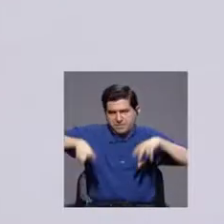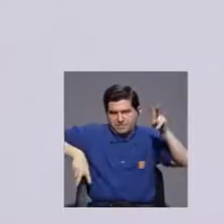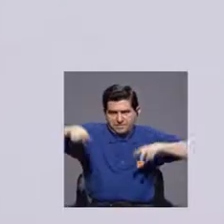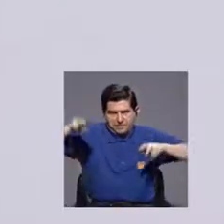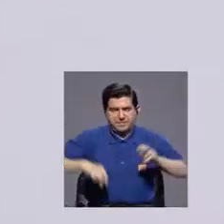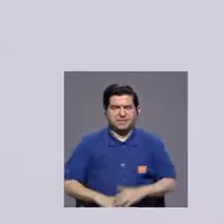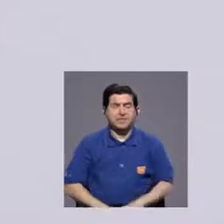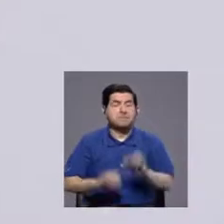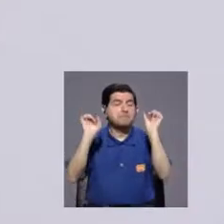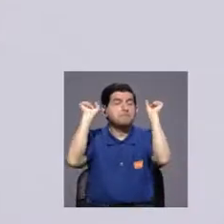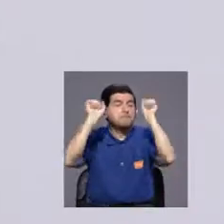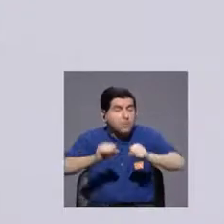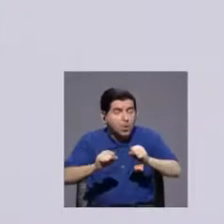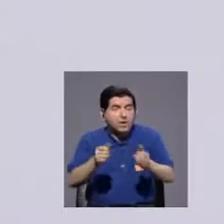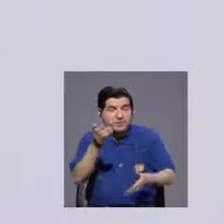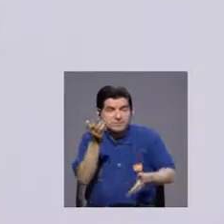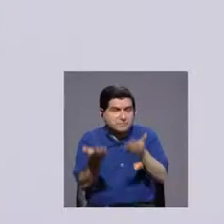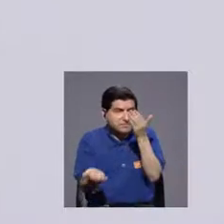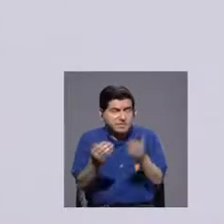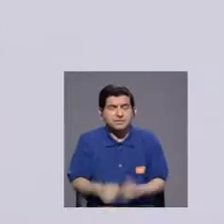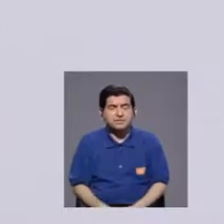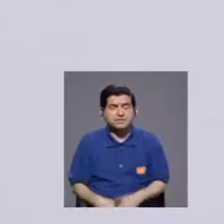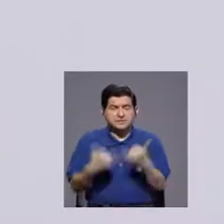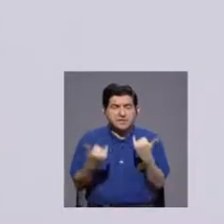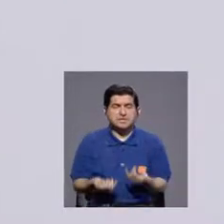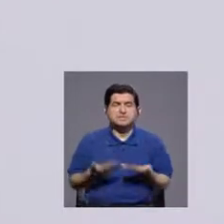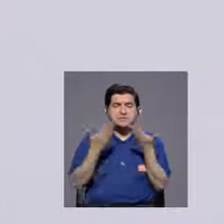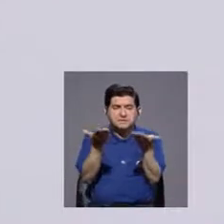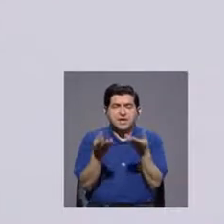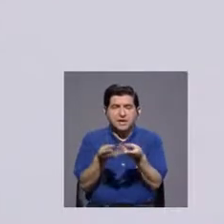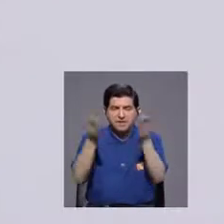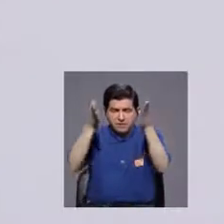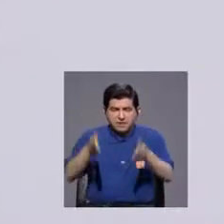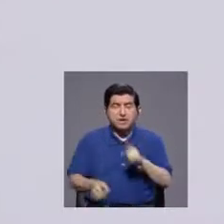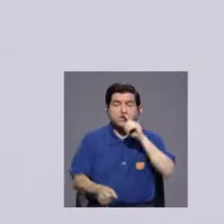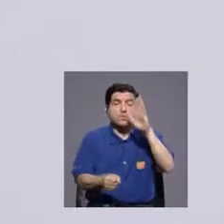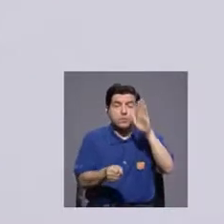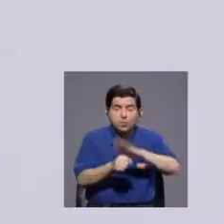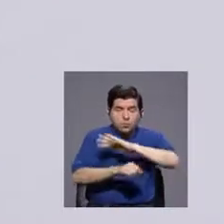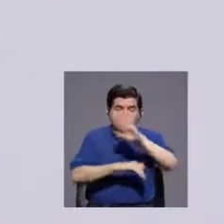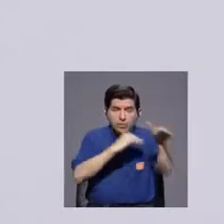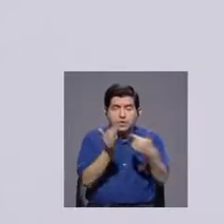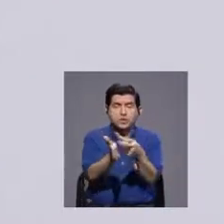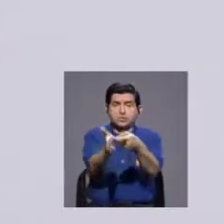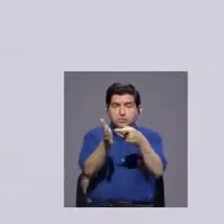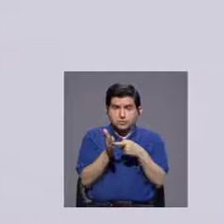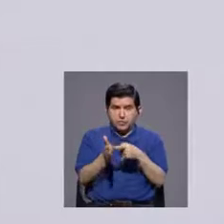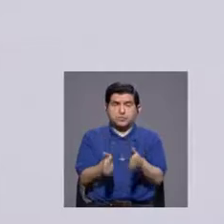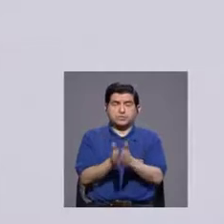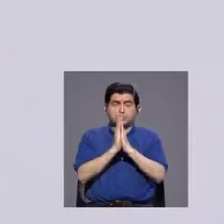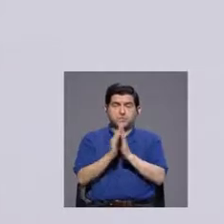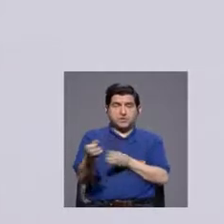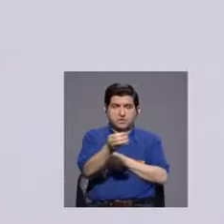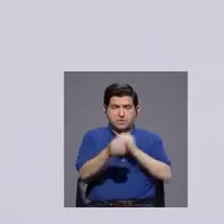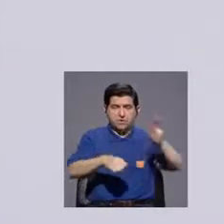variedades que podrían ser puestas a disposición de los productores si cumplen con toda una serie de requisitos que pide la oficina nacional de semillas como